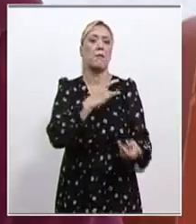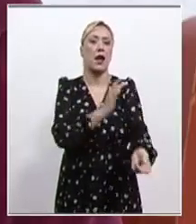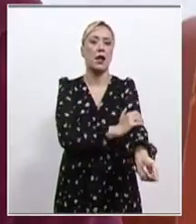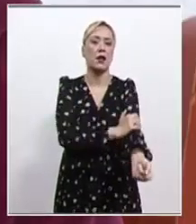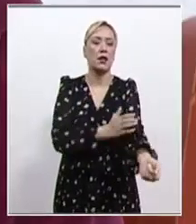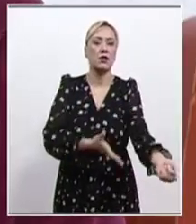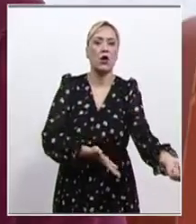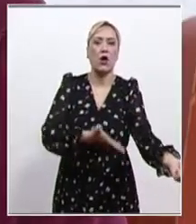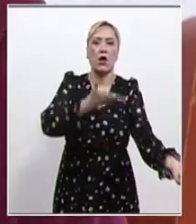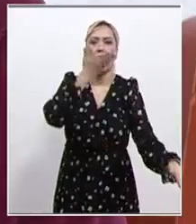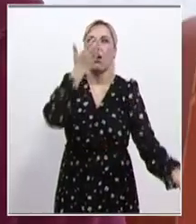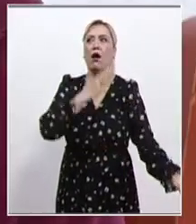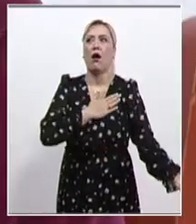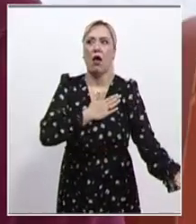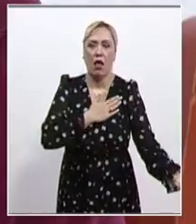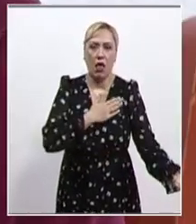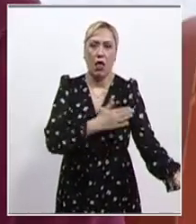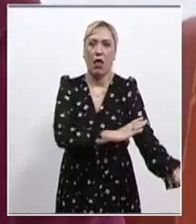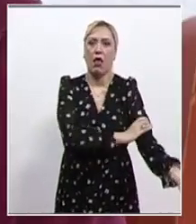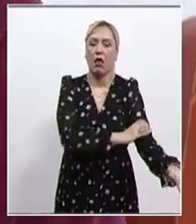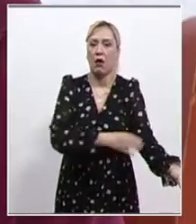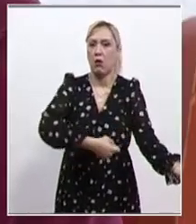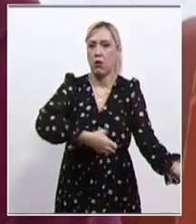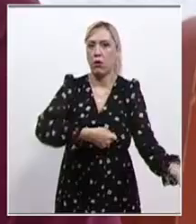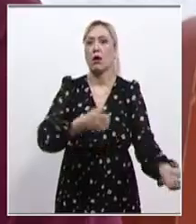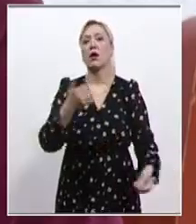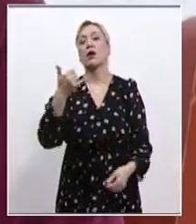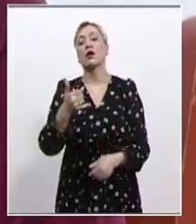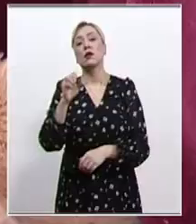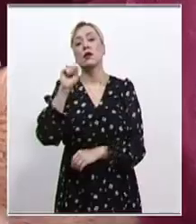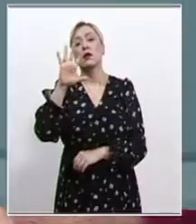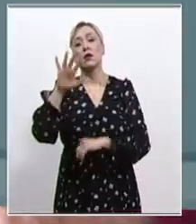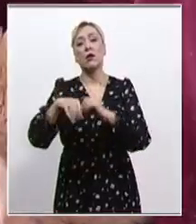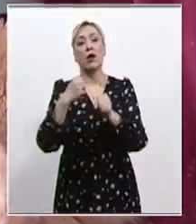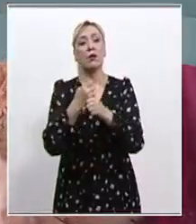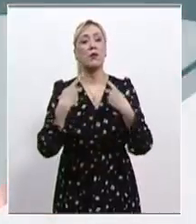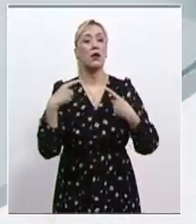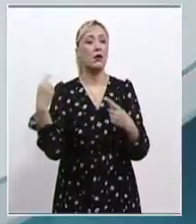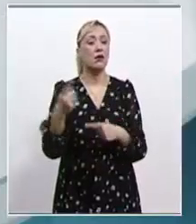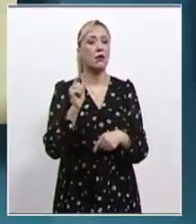padecimientos mentales en los mexicanos mayores de 65 años.